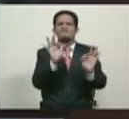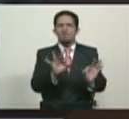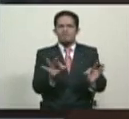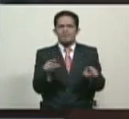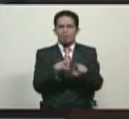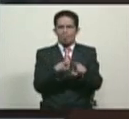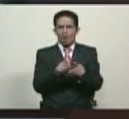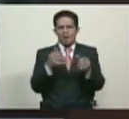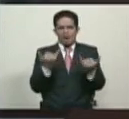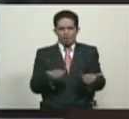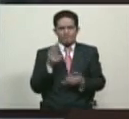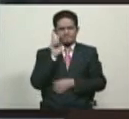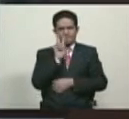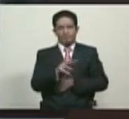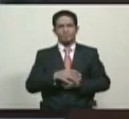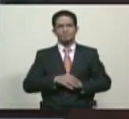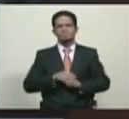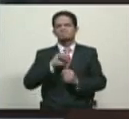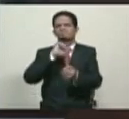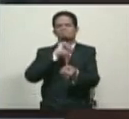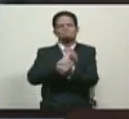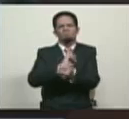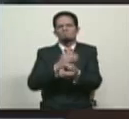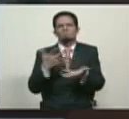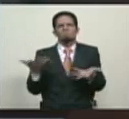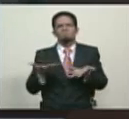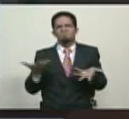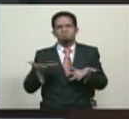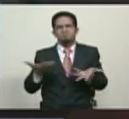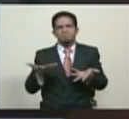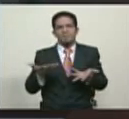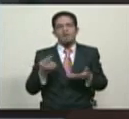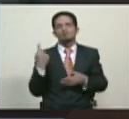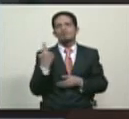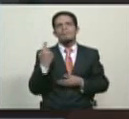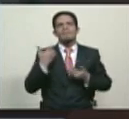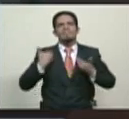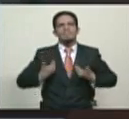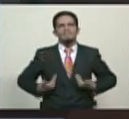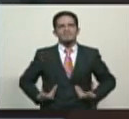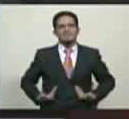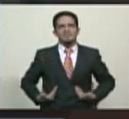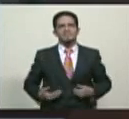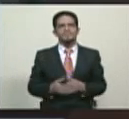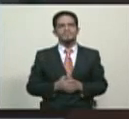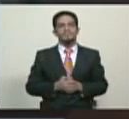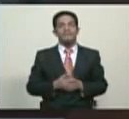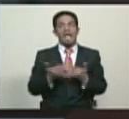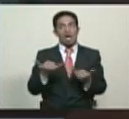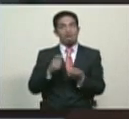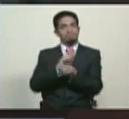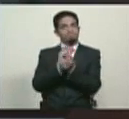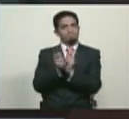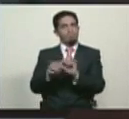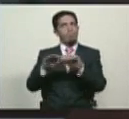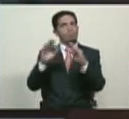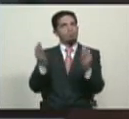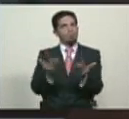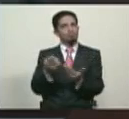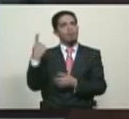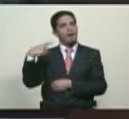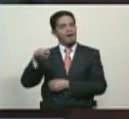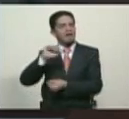La esclavitud dejó de ser meramente física, mutó y ahora en el mundo hay esclavitud